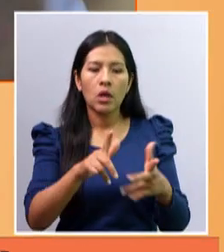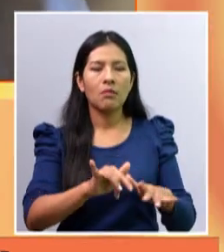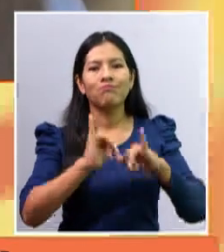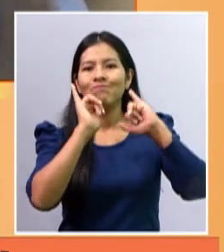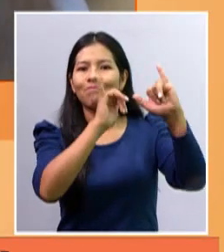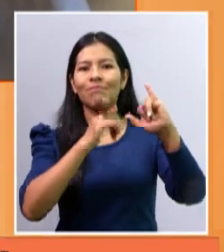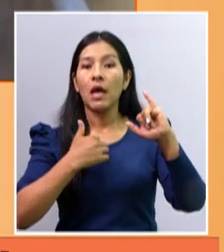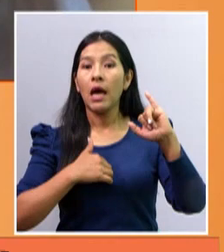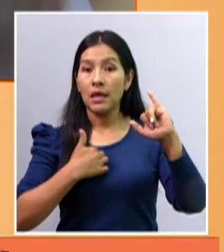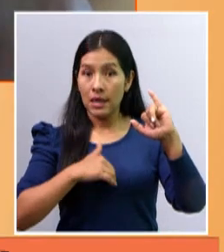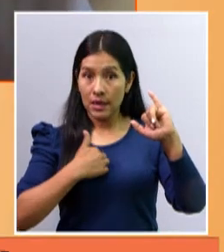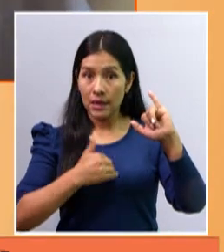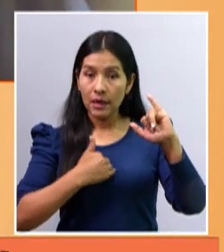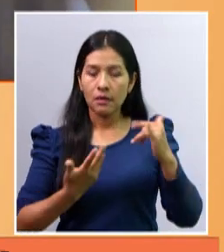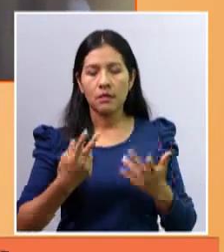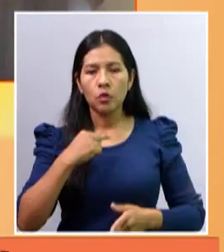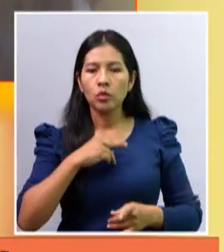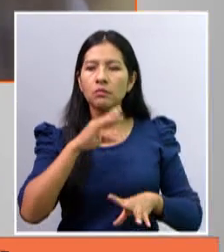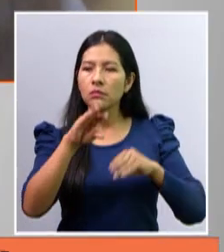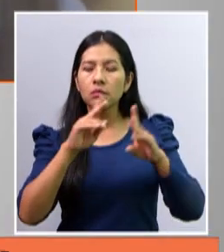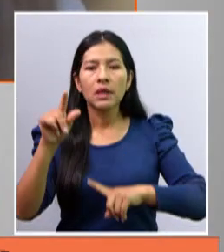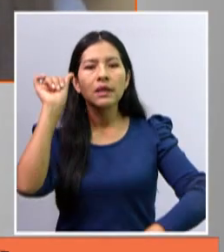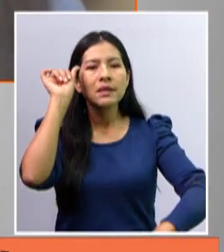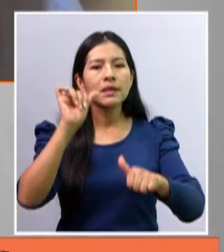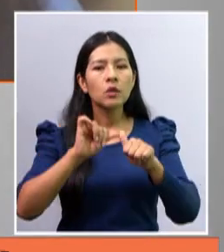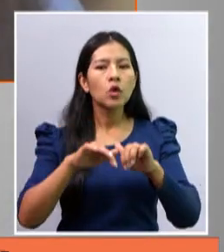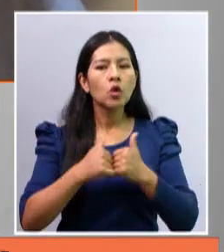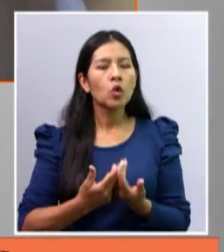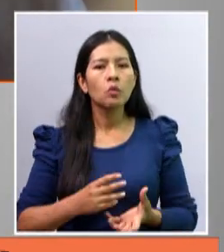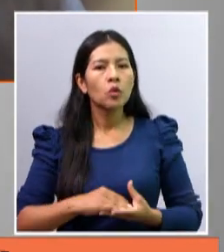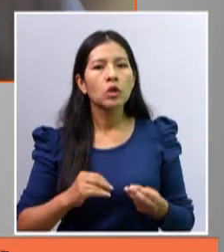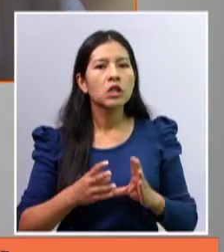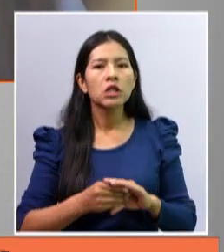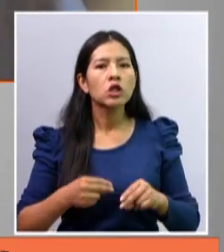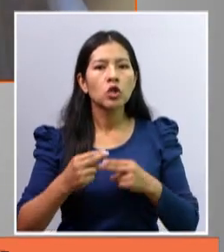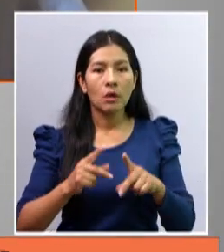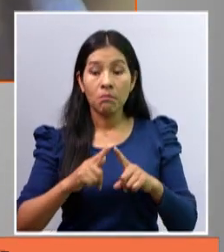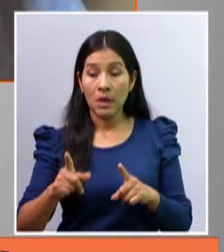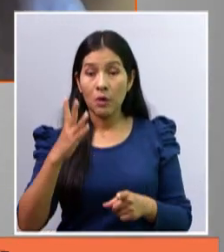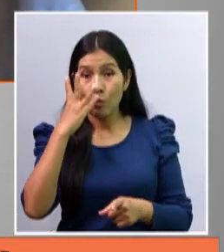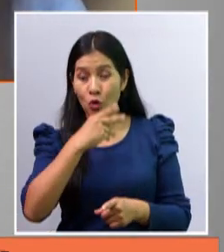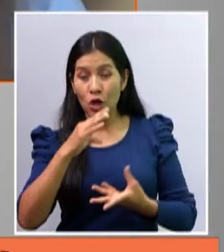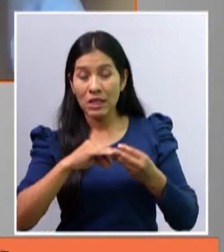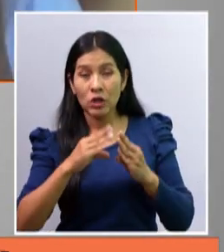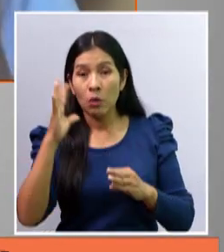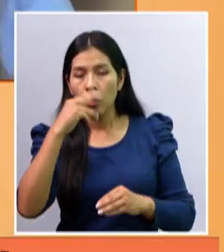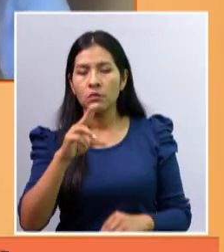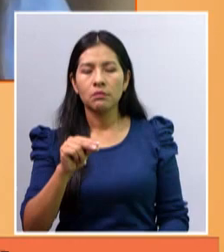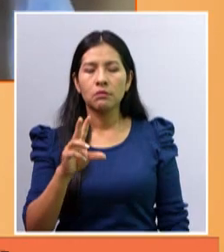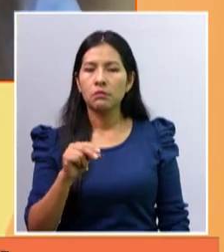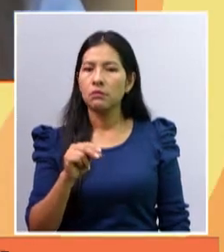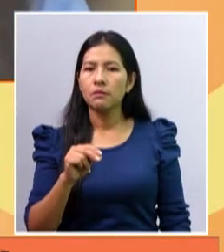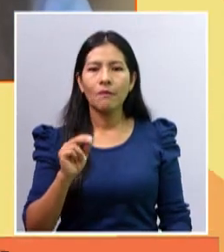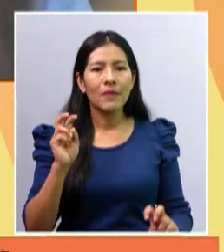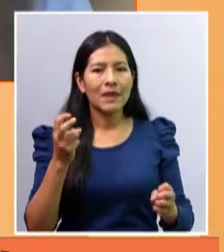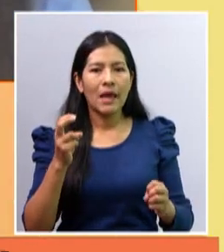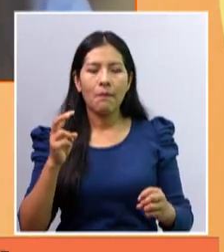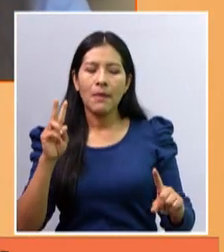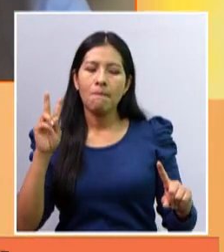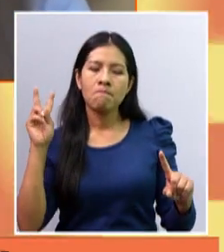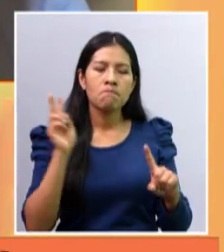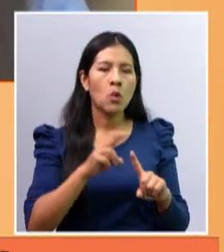Argentina y se rescatado un poco las memorias no evidentemente no son memorias agradables de un abuso terrible